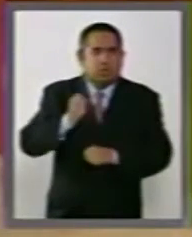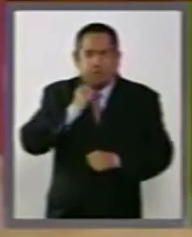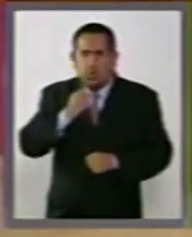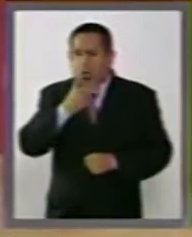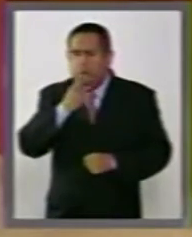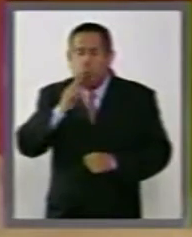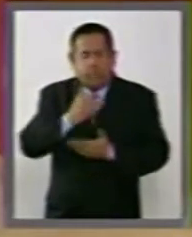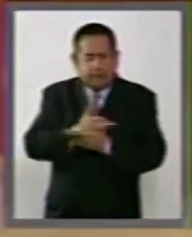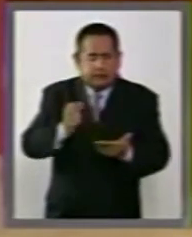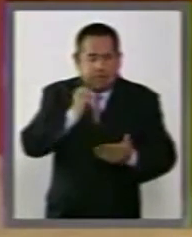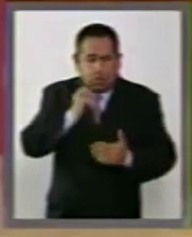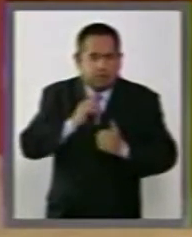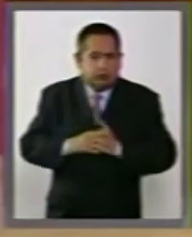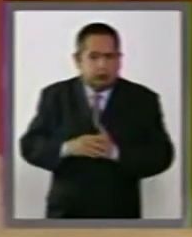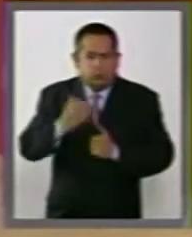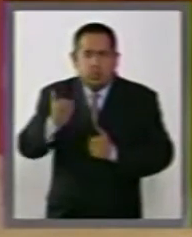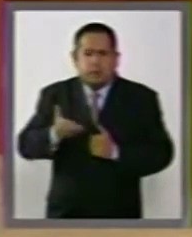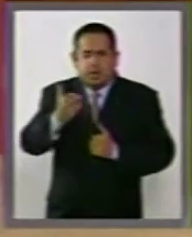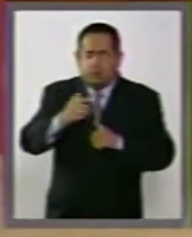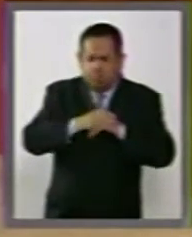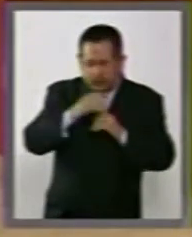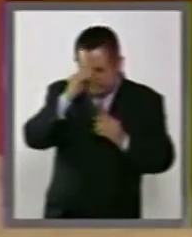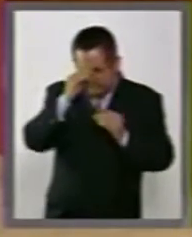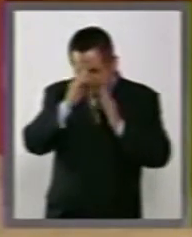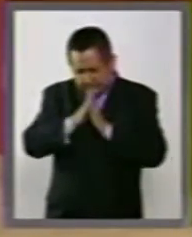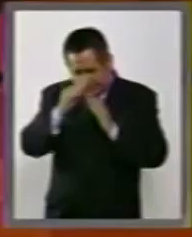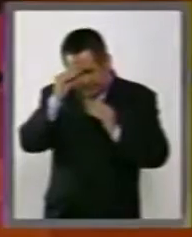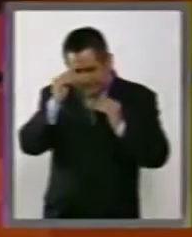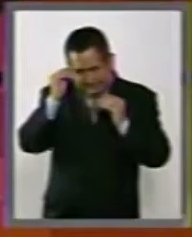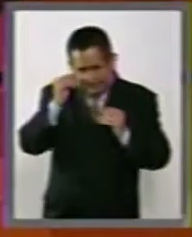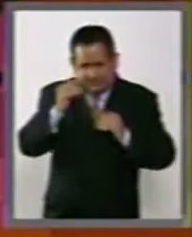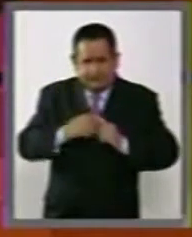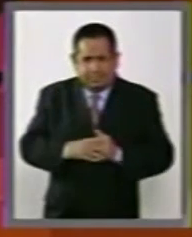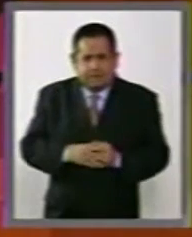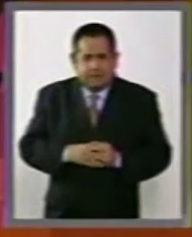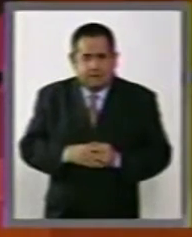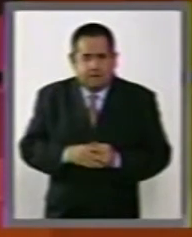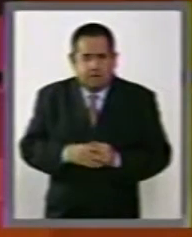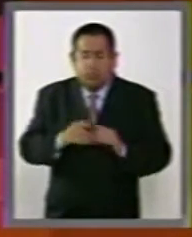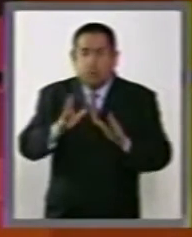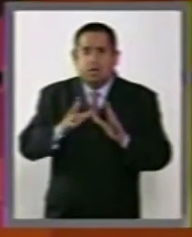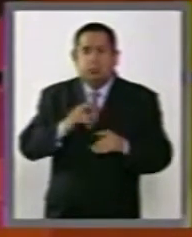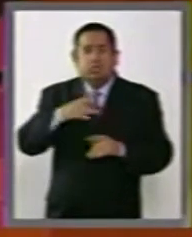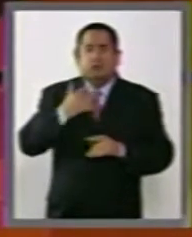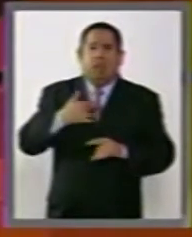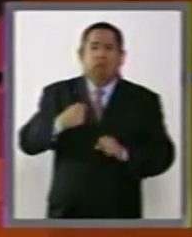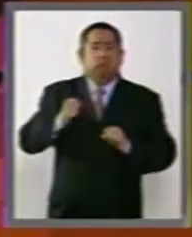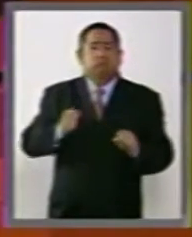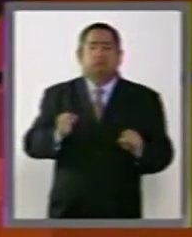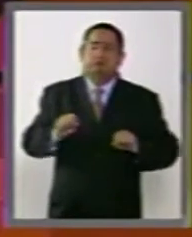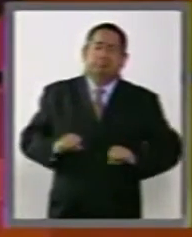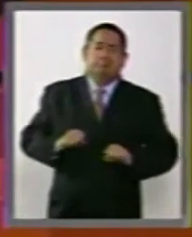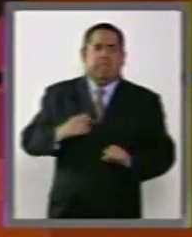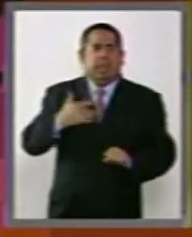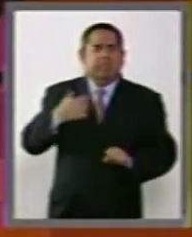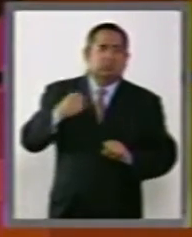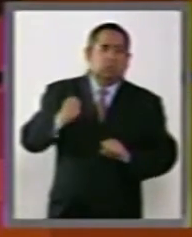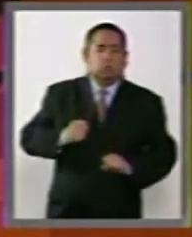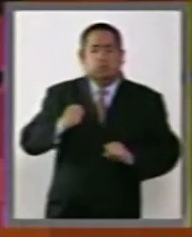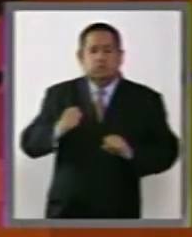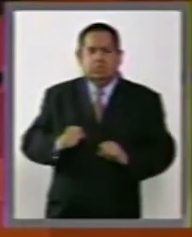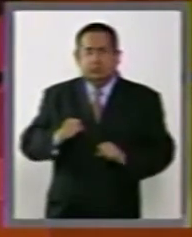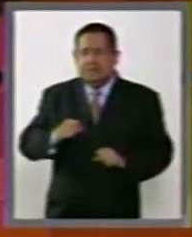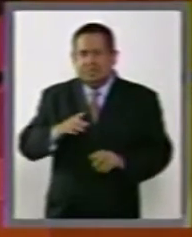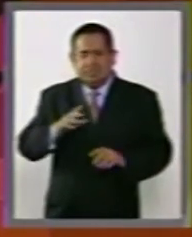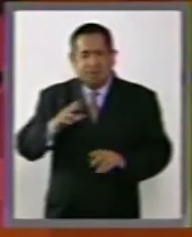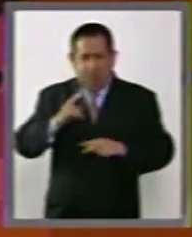senadoras, les pediríamos que reflexionaran, pero ya están convencidos de la